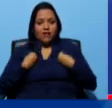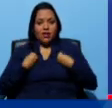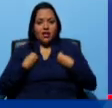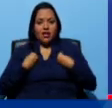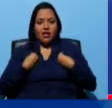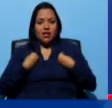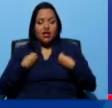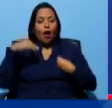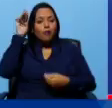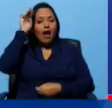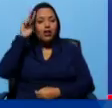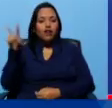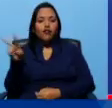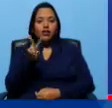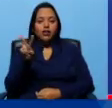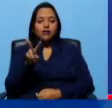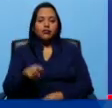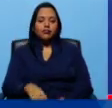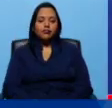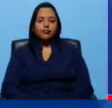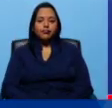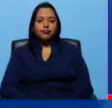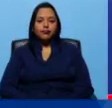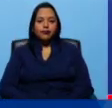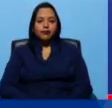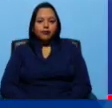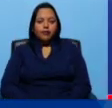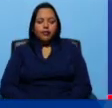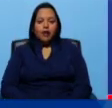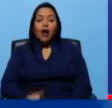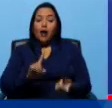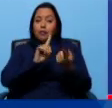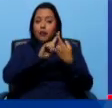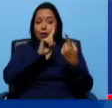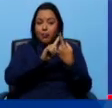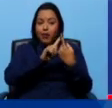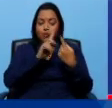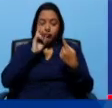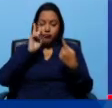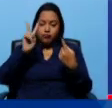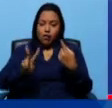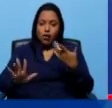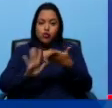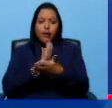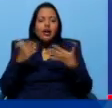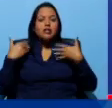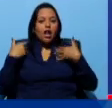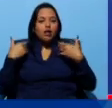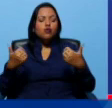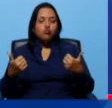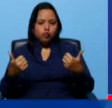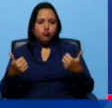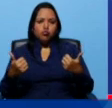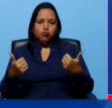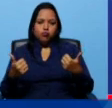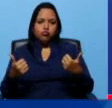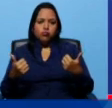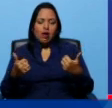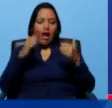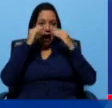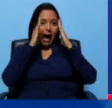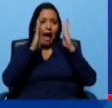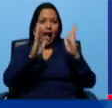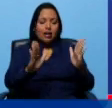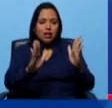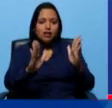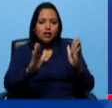del magisterio venezolano. El primer frente o la primera dimensión, el frente de salud. Atender la